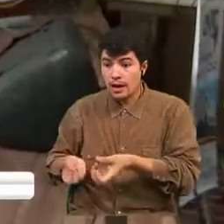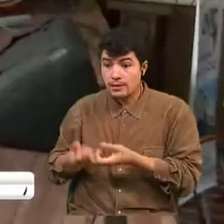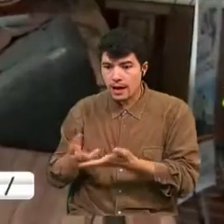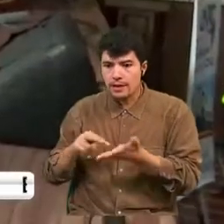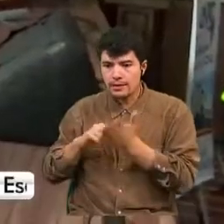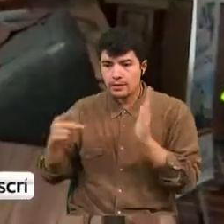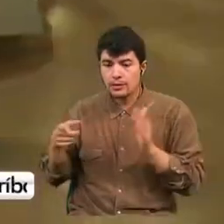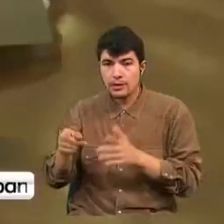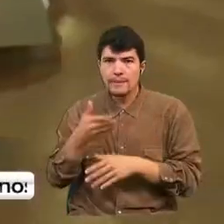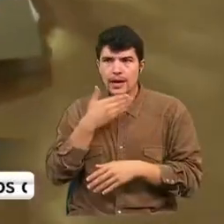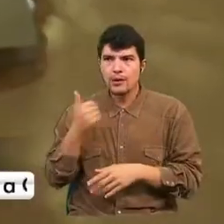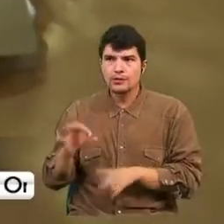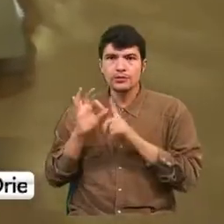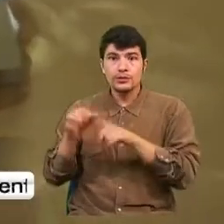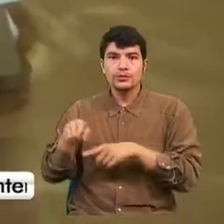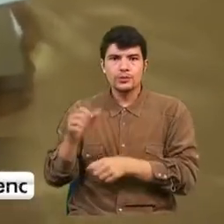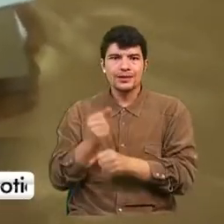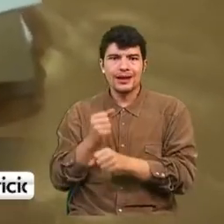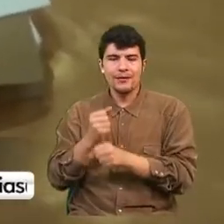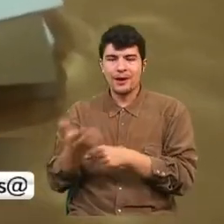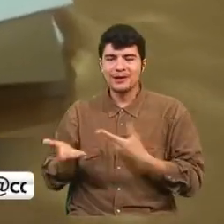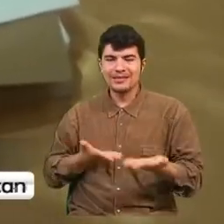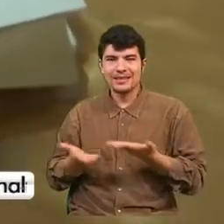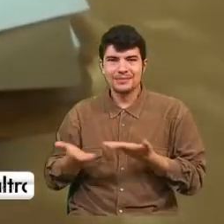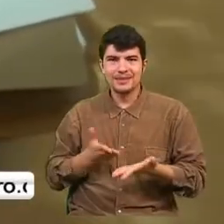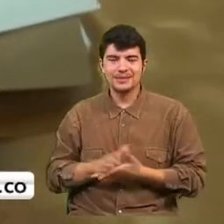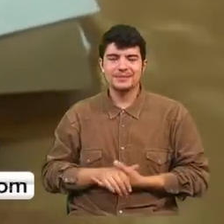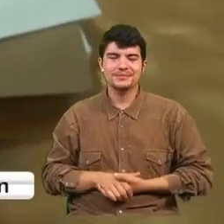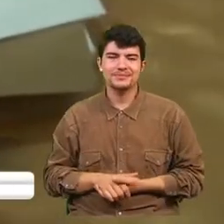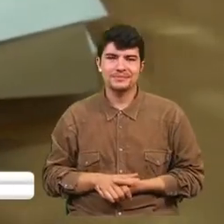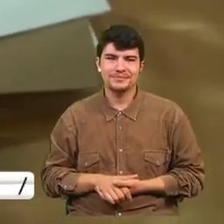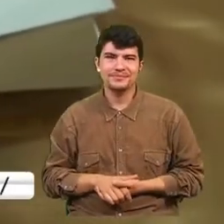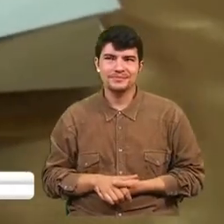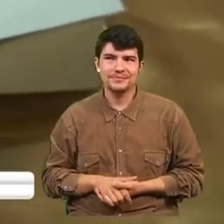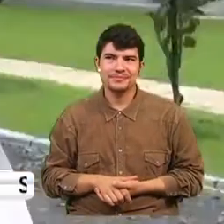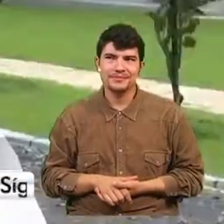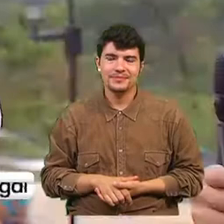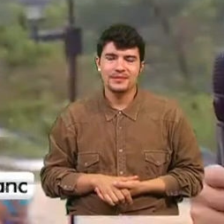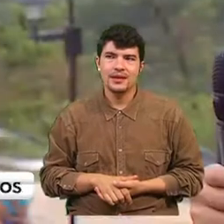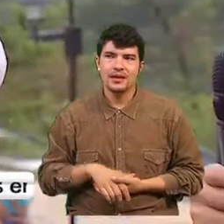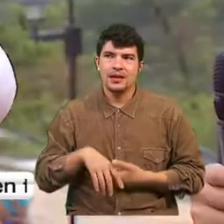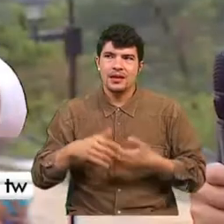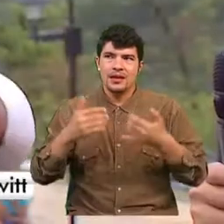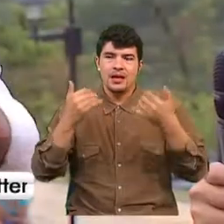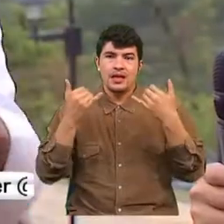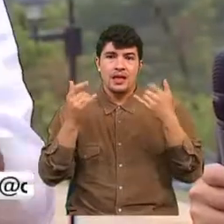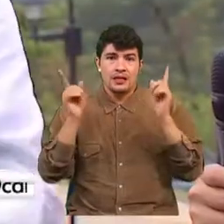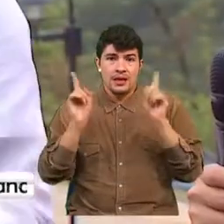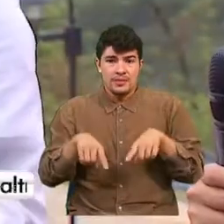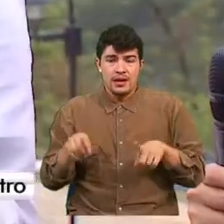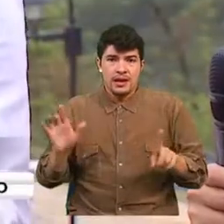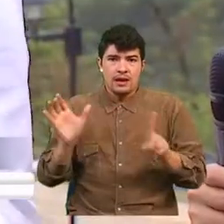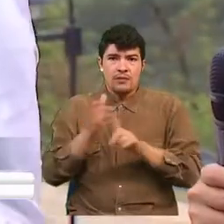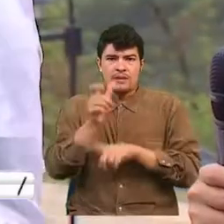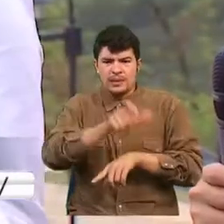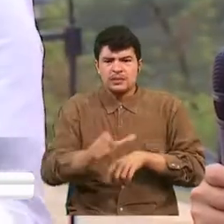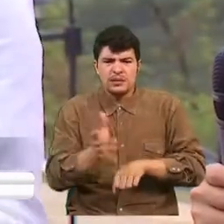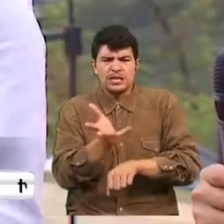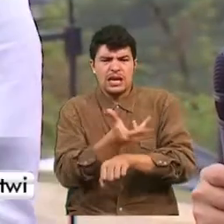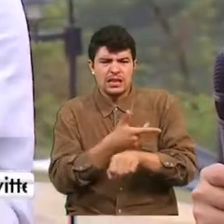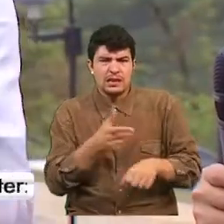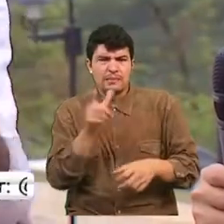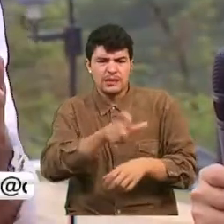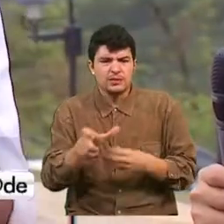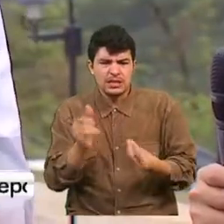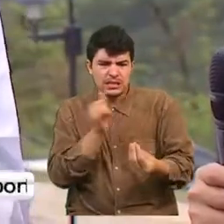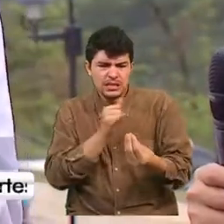mejorar los ingresos, ser más eficientes en la prestación del servicio, pero adicional encontrarnos con artesanas, con diseñadoras,